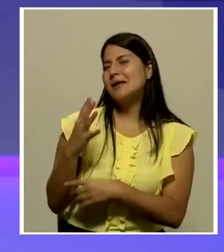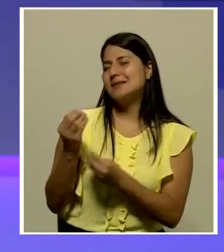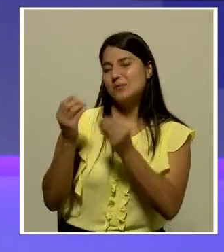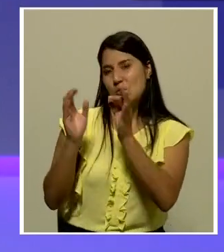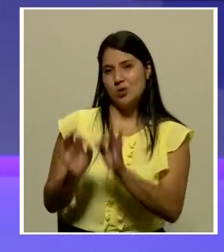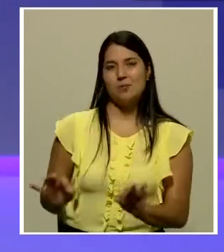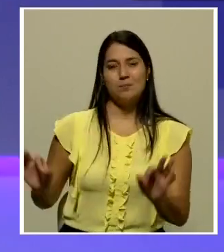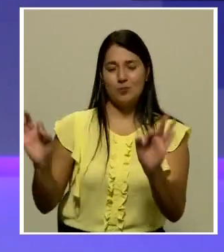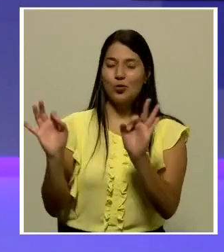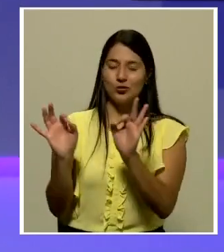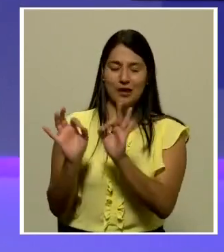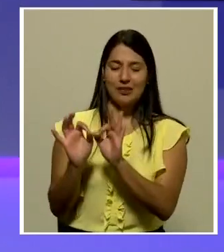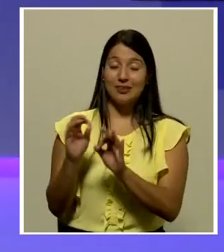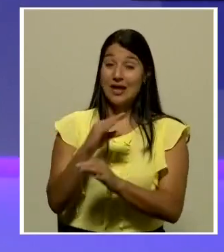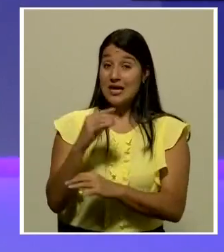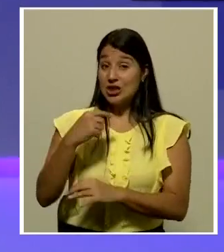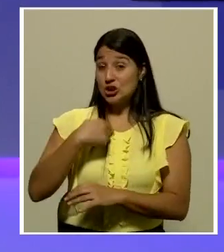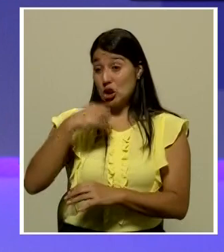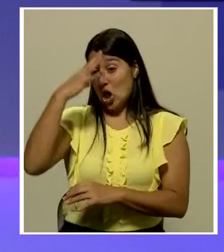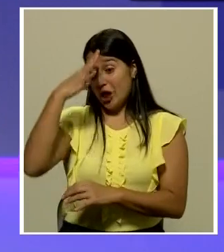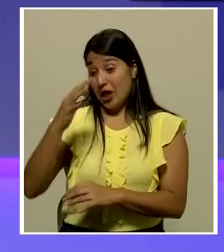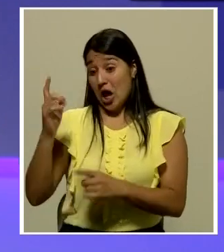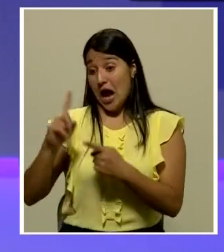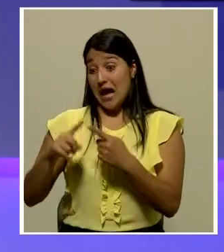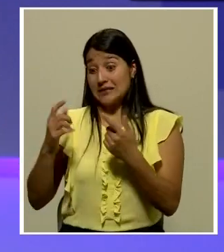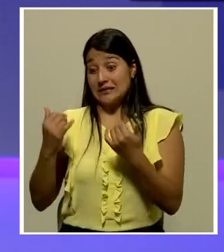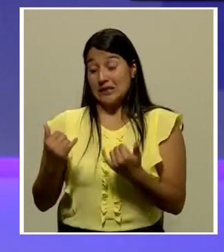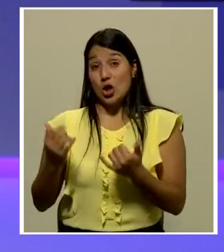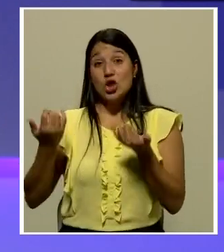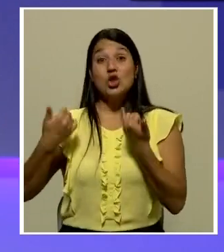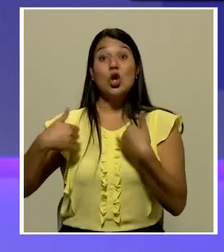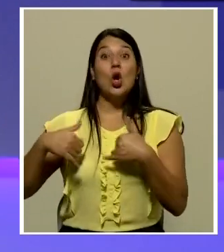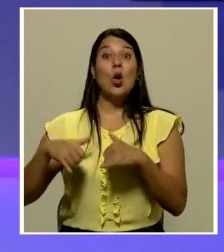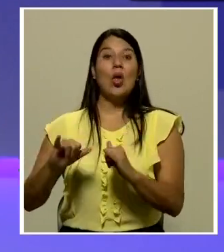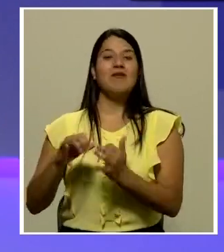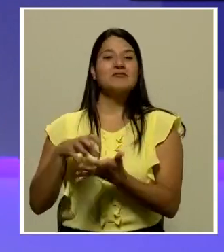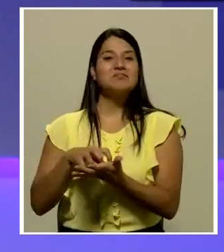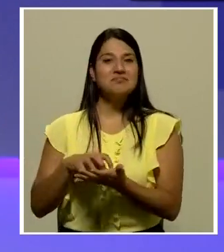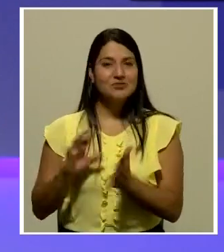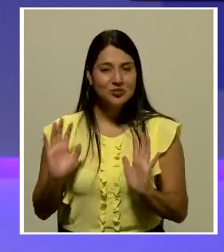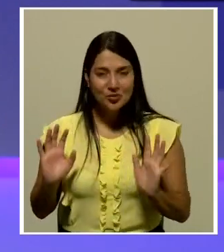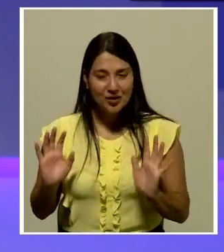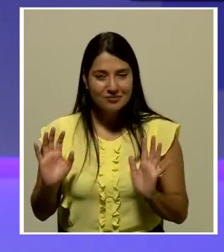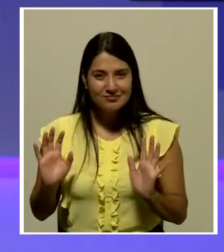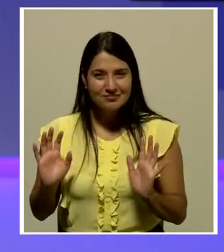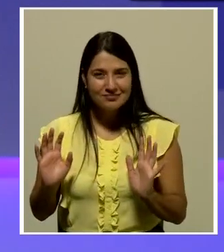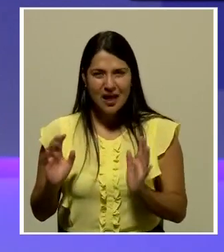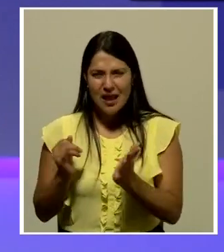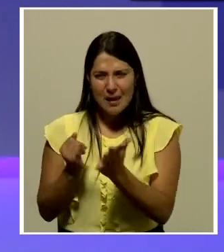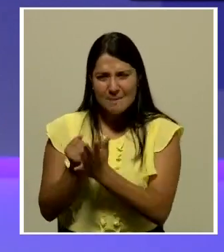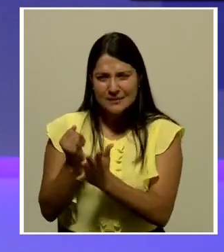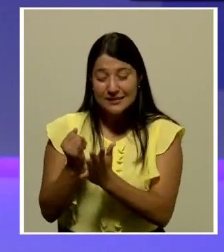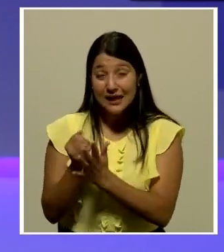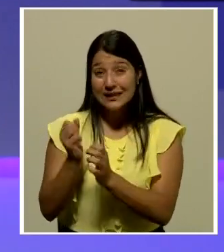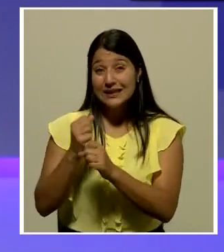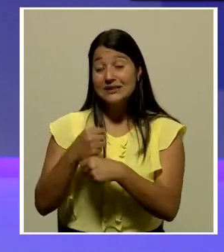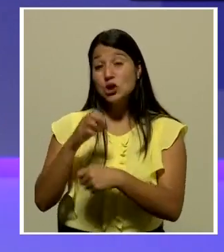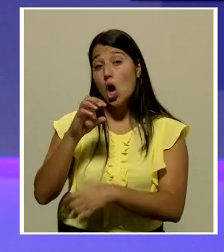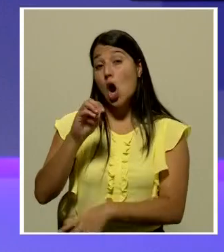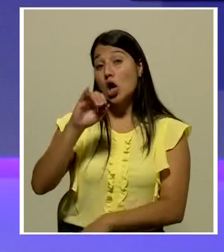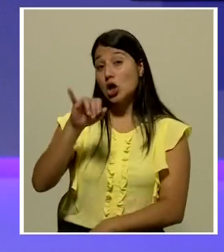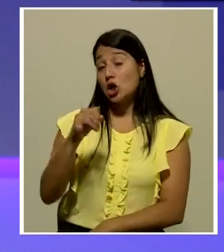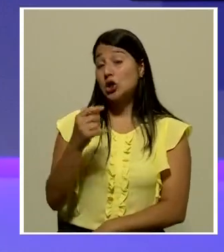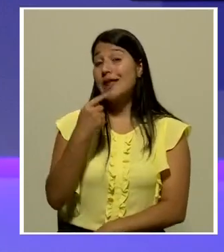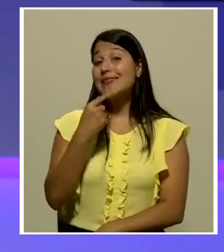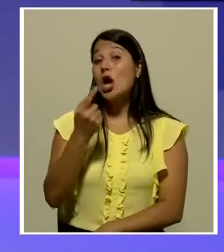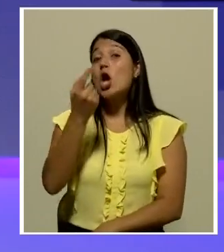valiosísima y yo creo que hasta el día de hoy sigue siendo gran parte de la pregunta. Un poco el rastreo que había hecho el OIJ decía que